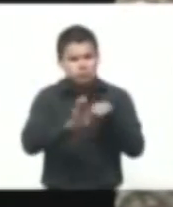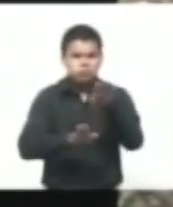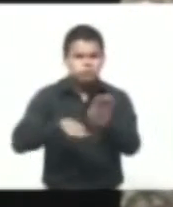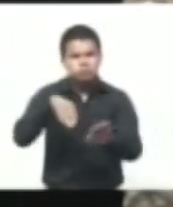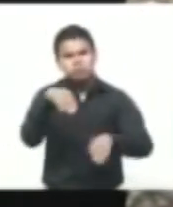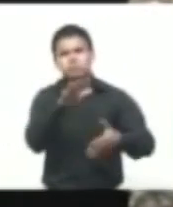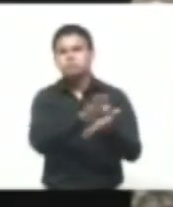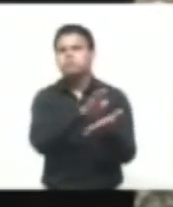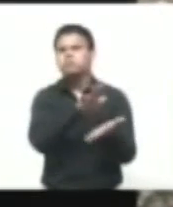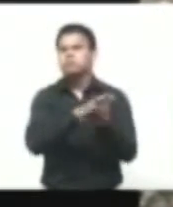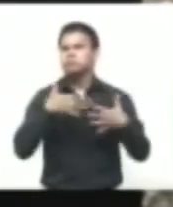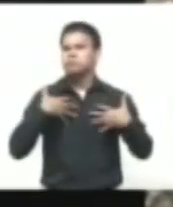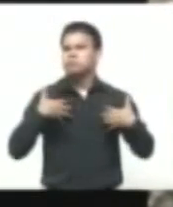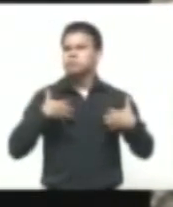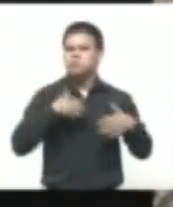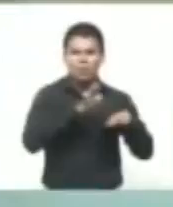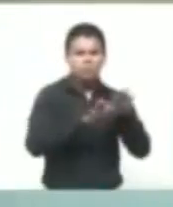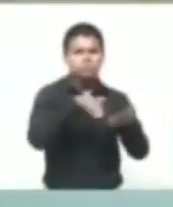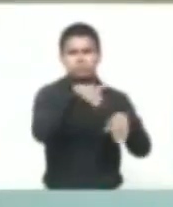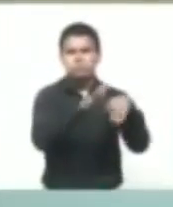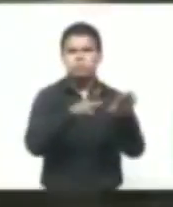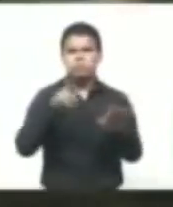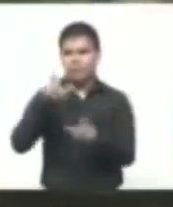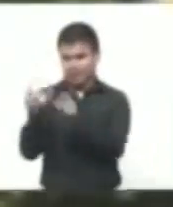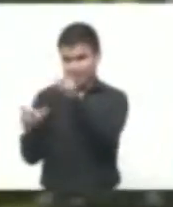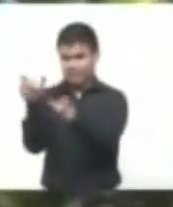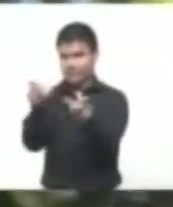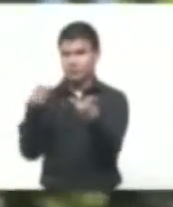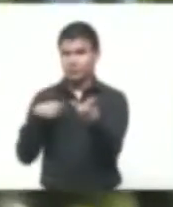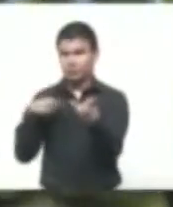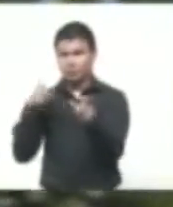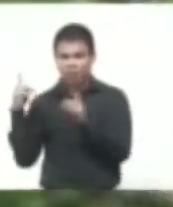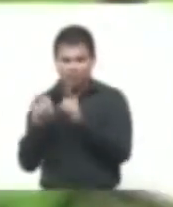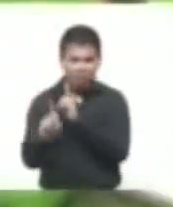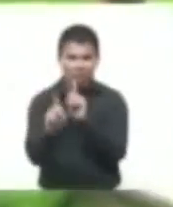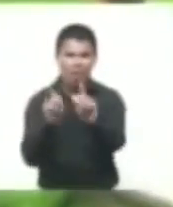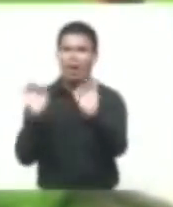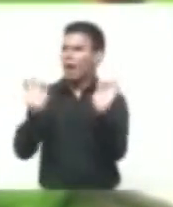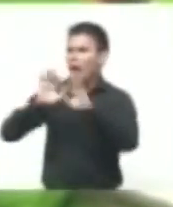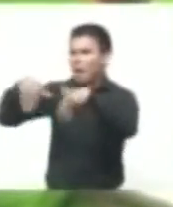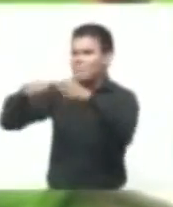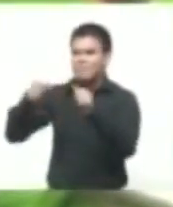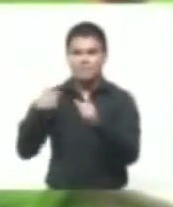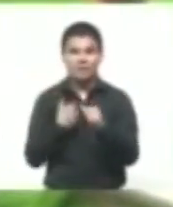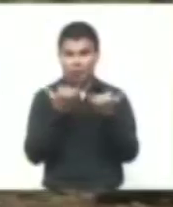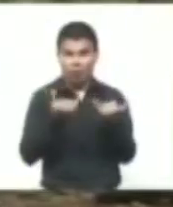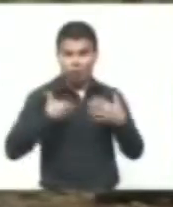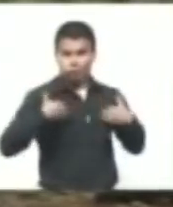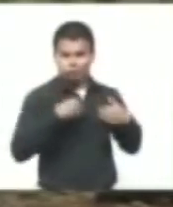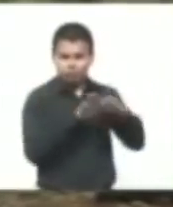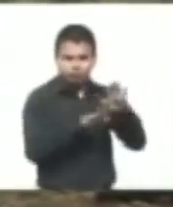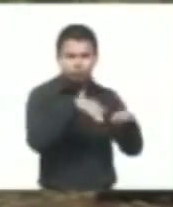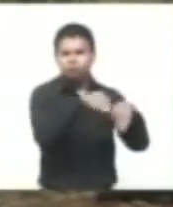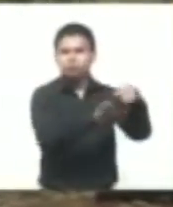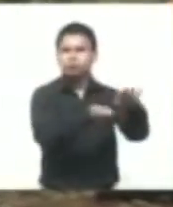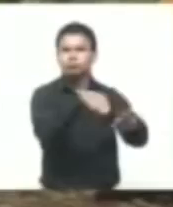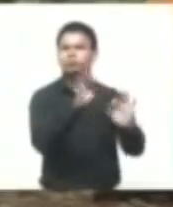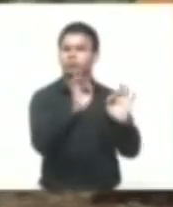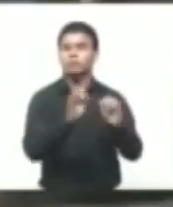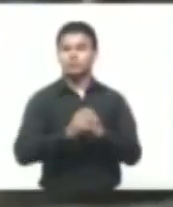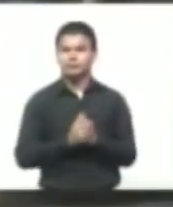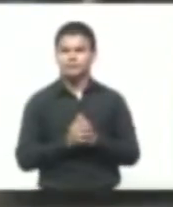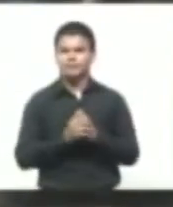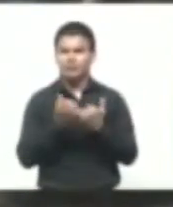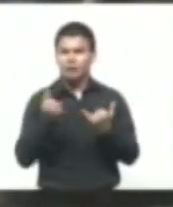no existir la presión de humanos. Según el reporte entregado por Parques Nacionales, es evidente que estos altos en el turismo